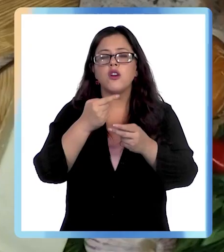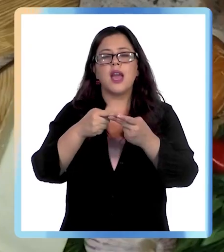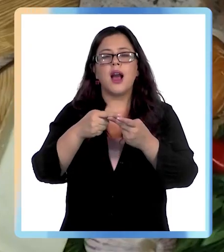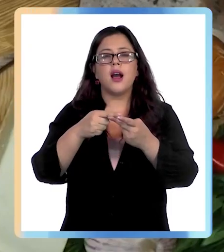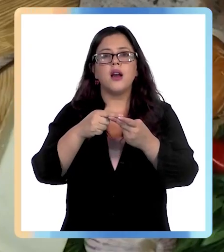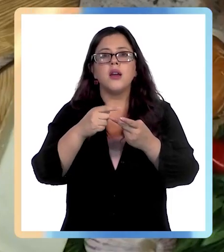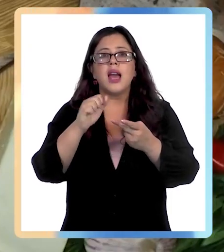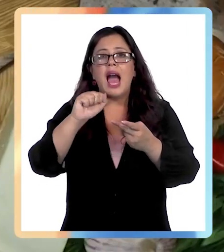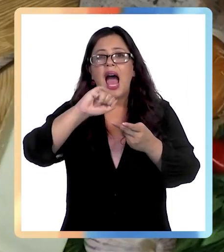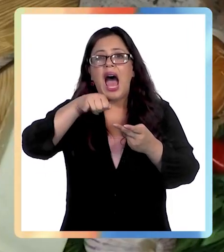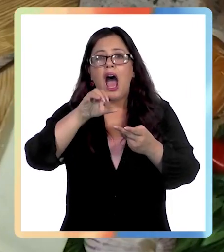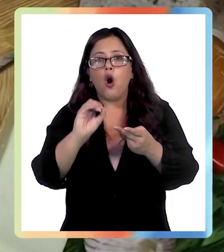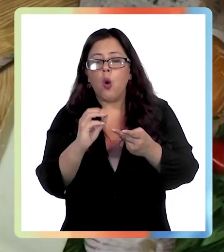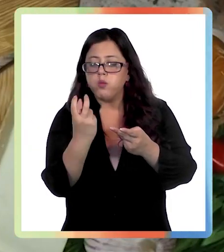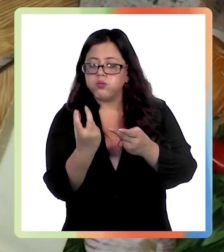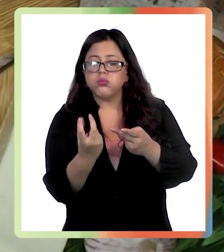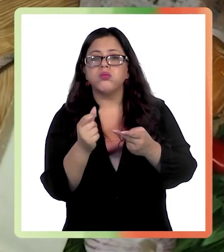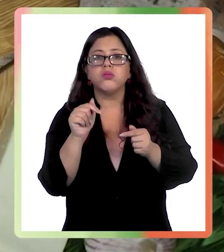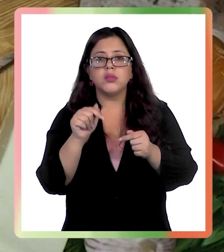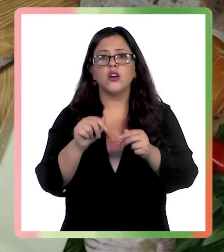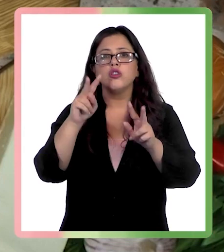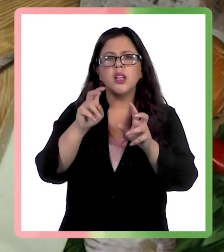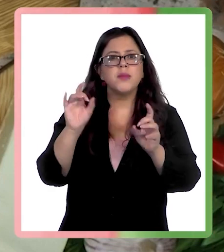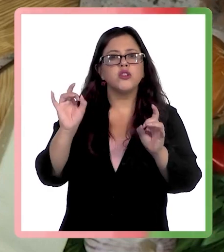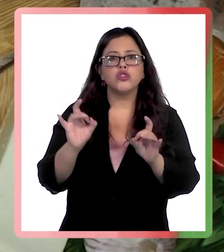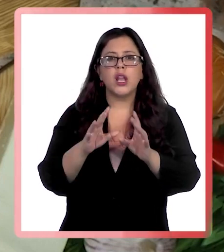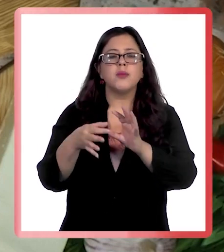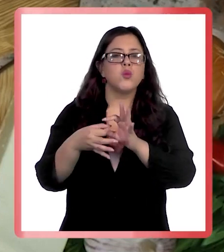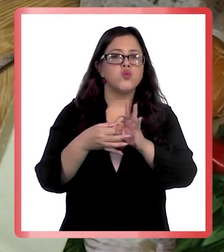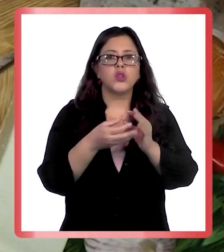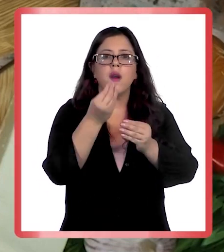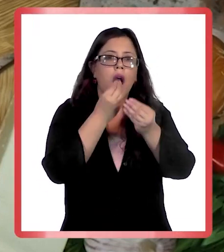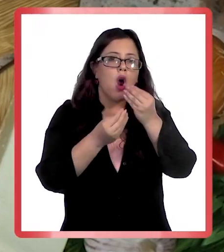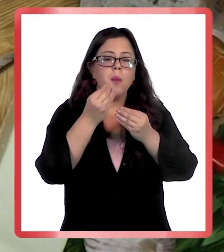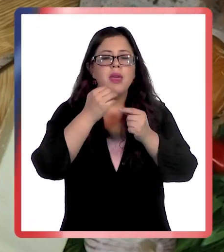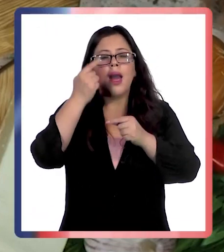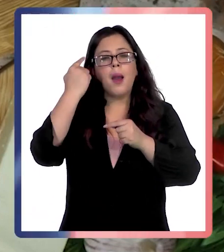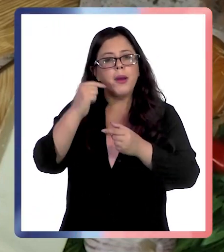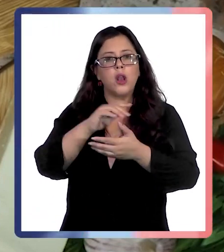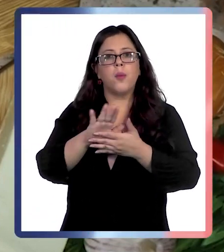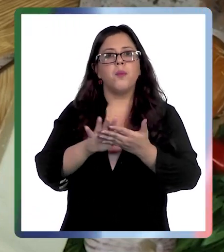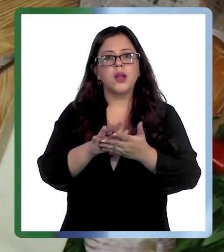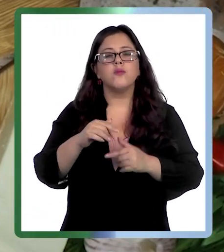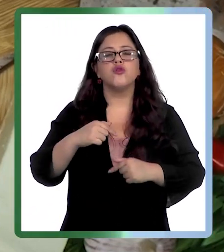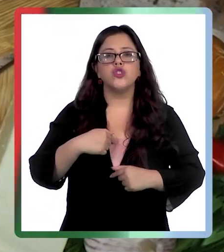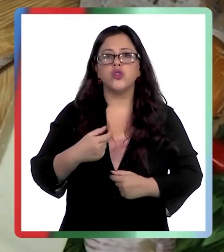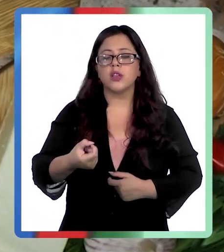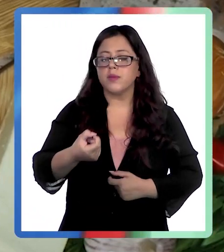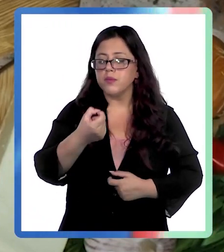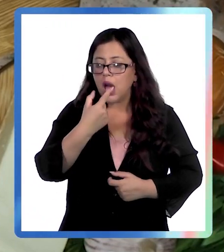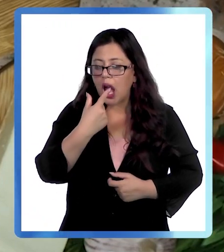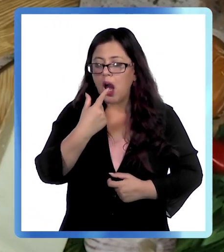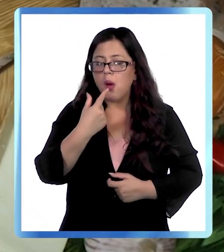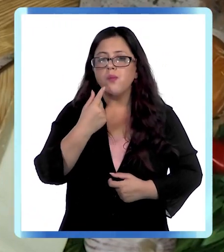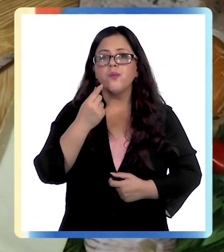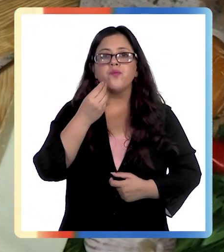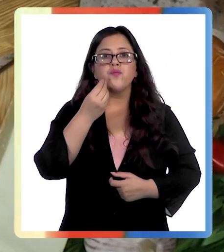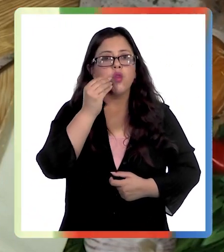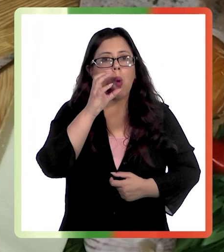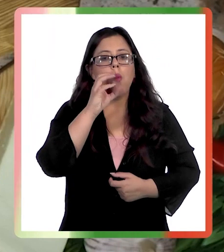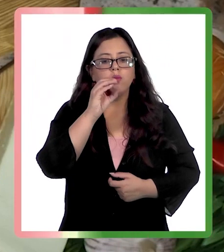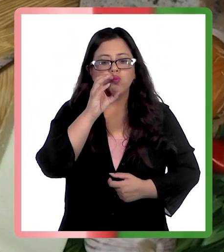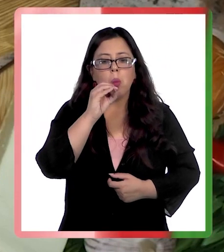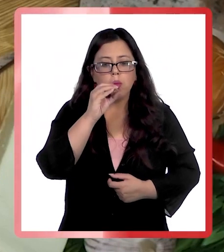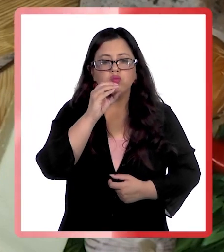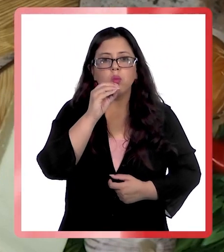pasajeras que son producto de de un de una comida pero claramente si yo ocupo una pastilla de menta si